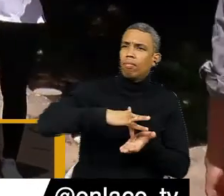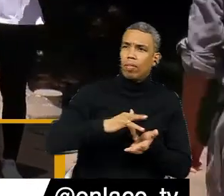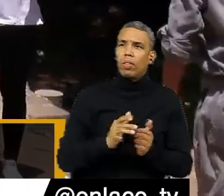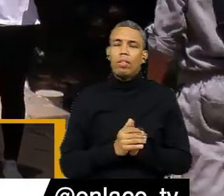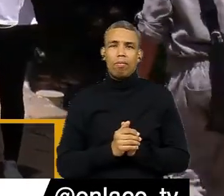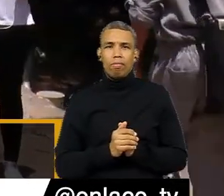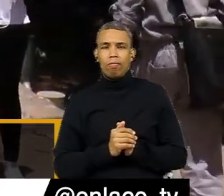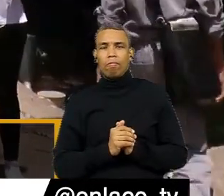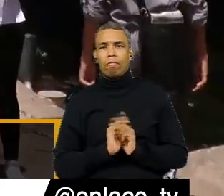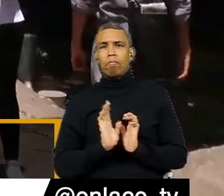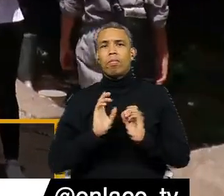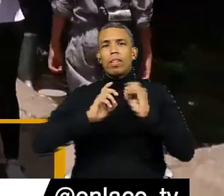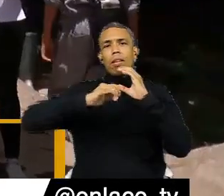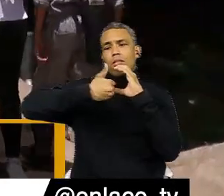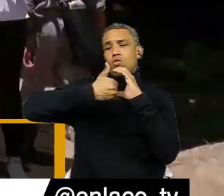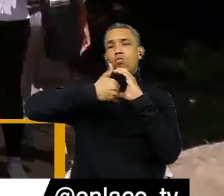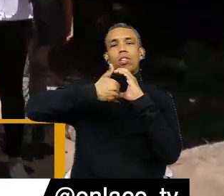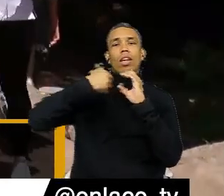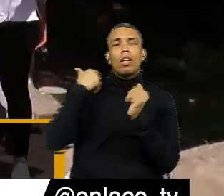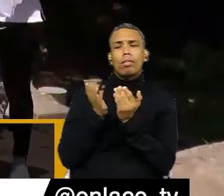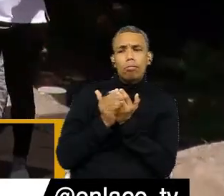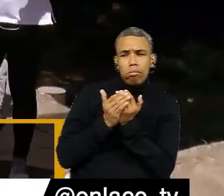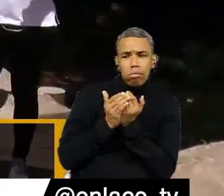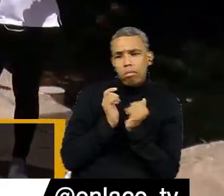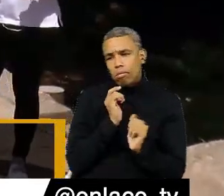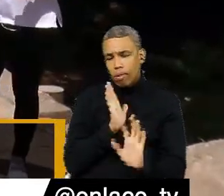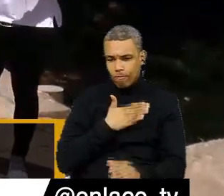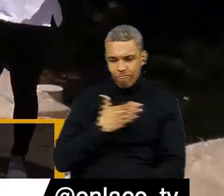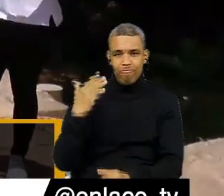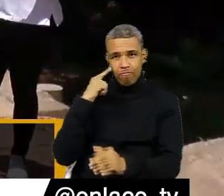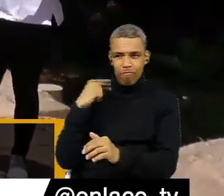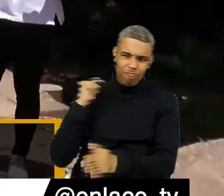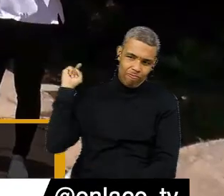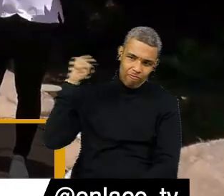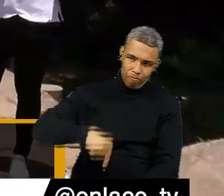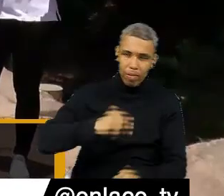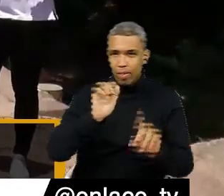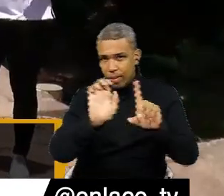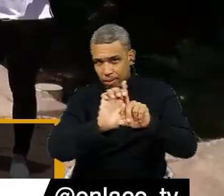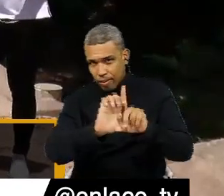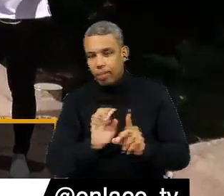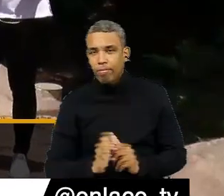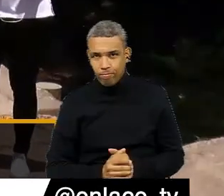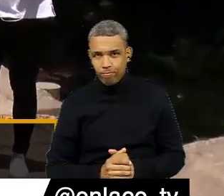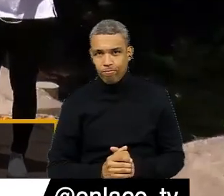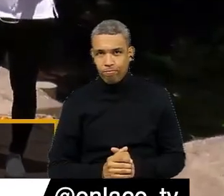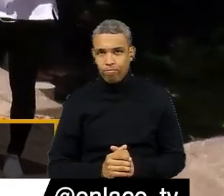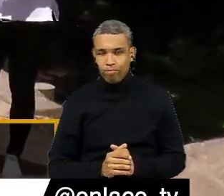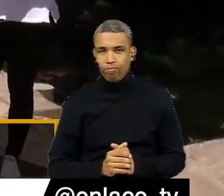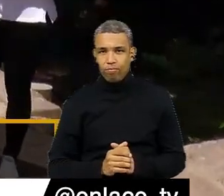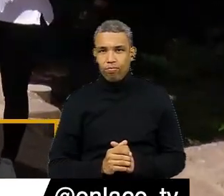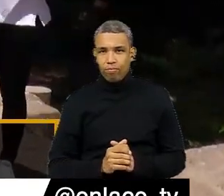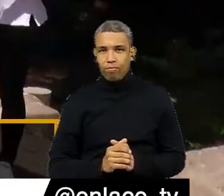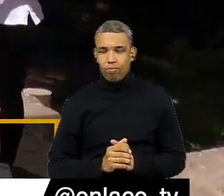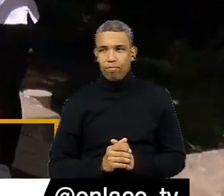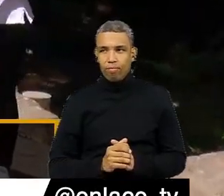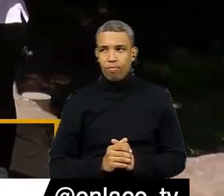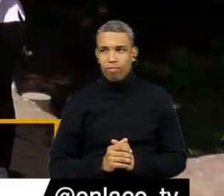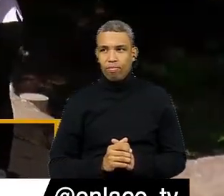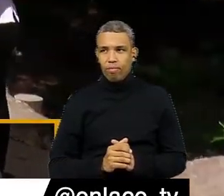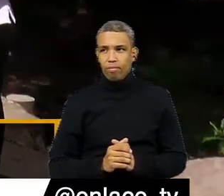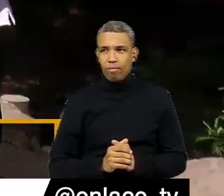solicitud directa de nuestra comunidad, quienes por medio de esta iniciativa de Enlace Televisión, por medio de WhatsApp hemos llegado hasta aquí para poder atender